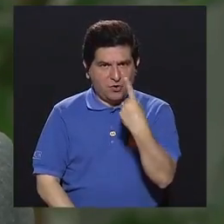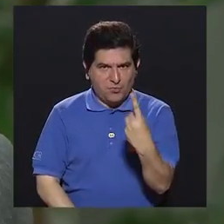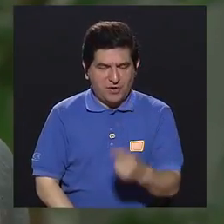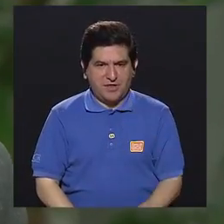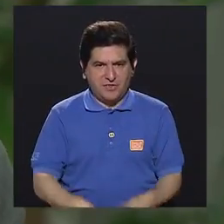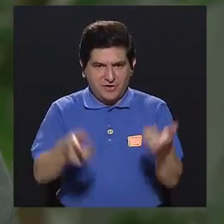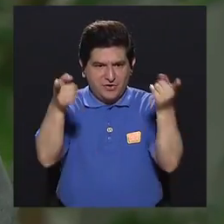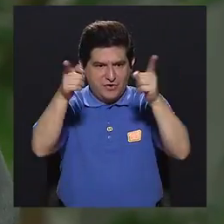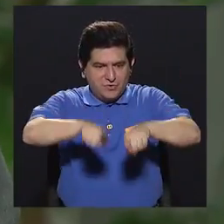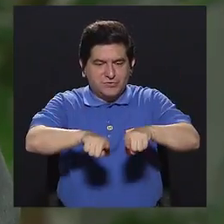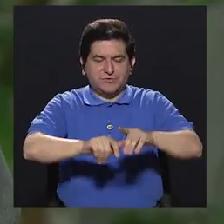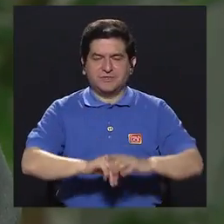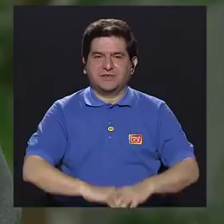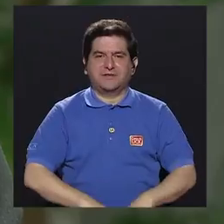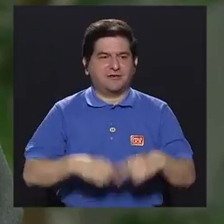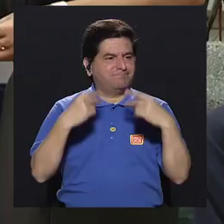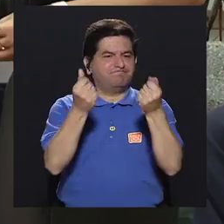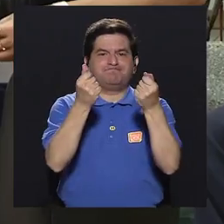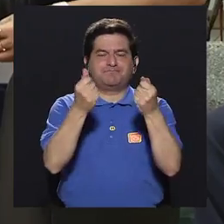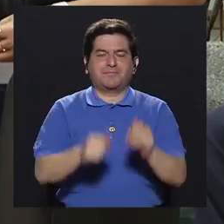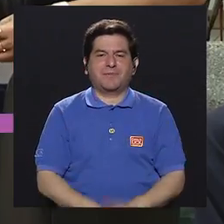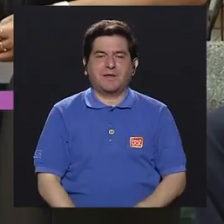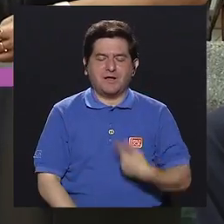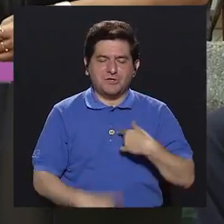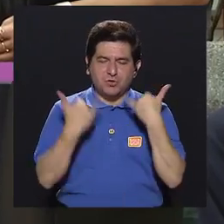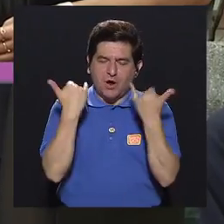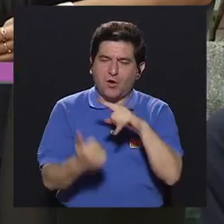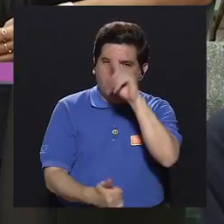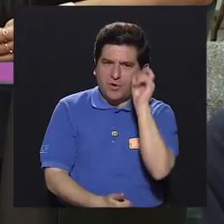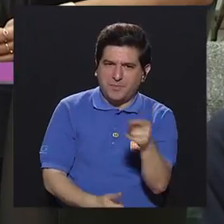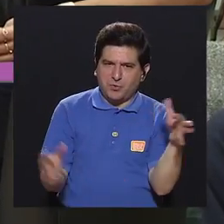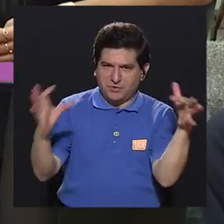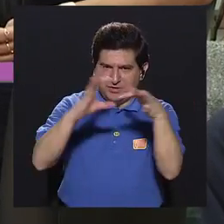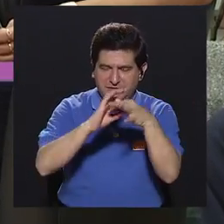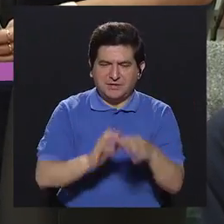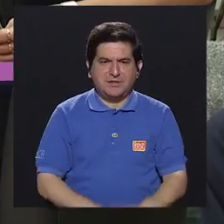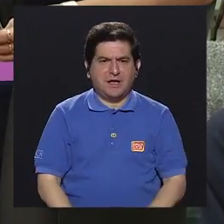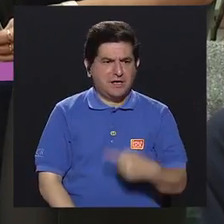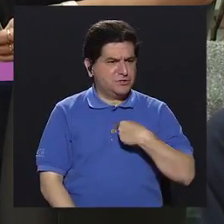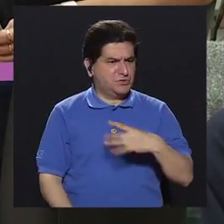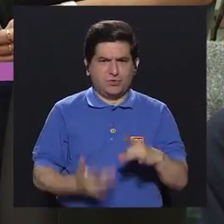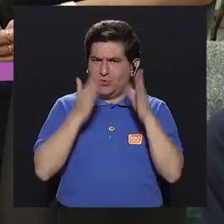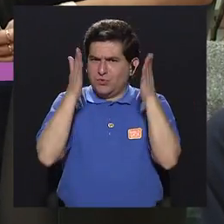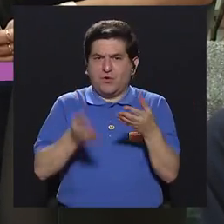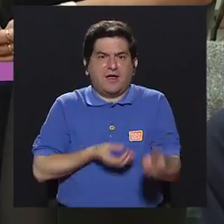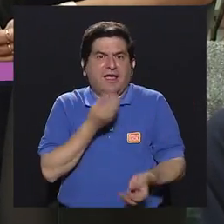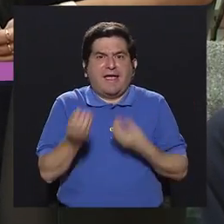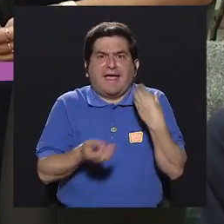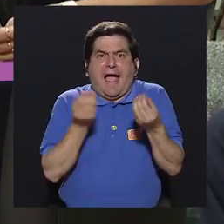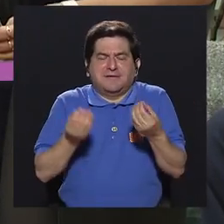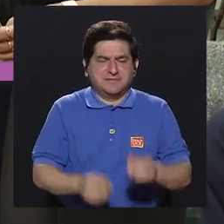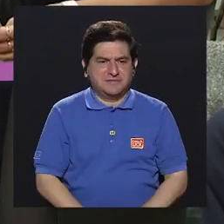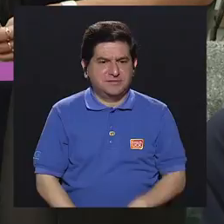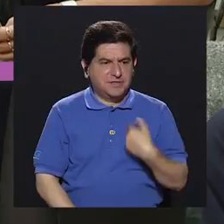digo, ¿qué pasa en este momento? Uh-huh. Justamente eso me deriva a la siguiente pregunta. ¿Qué hacer si uno no es un especialista? O sea, si yo estoy frente a ese